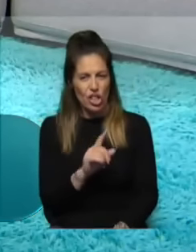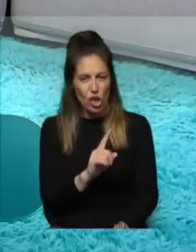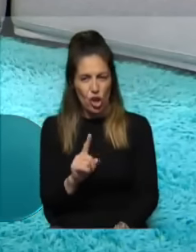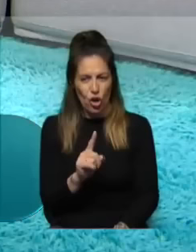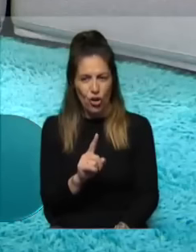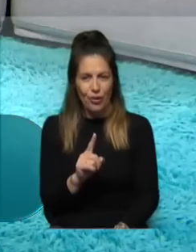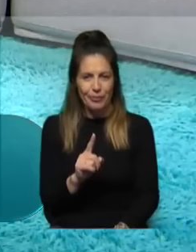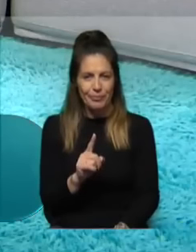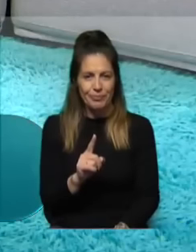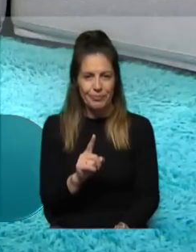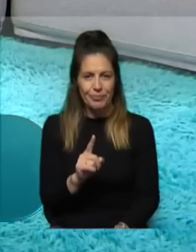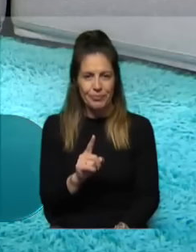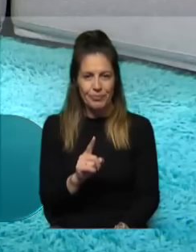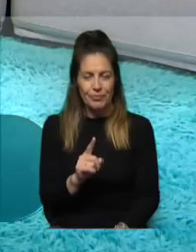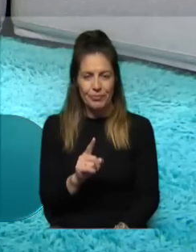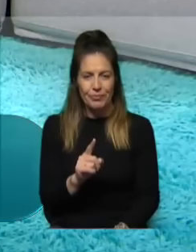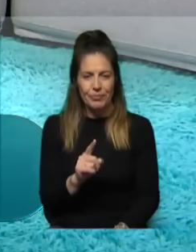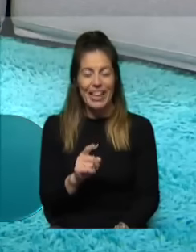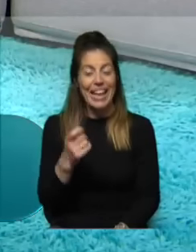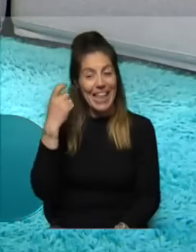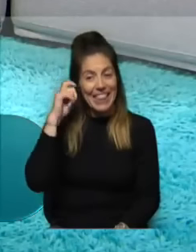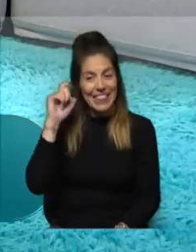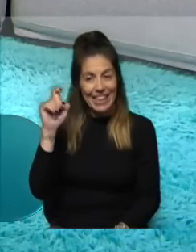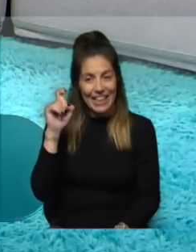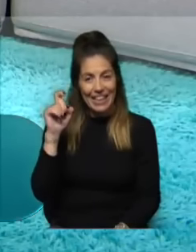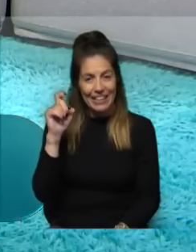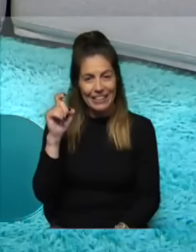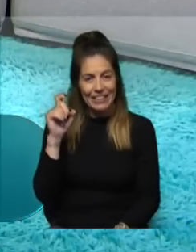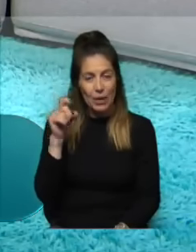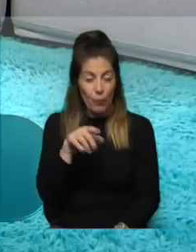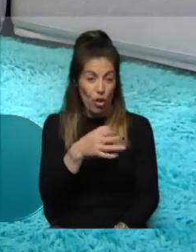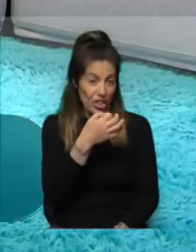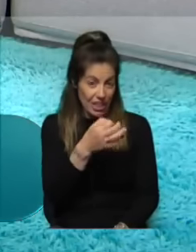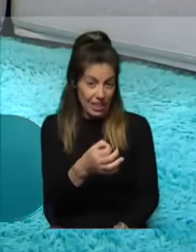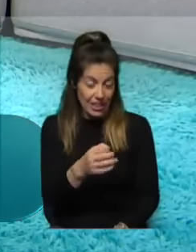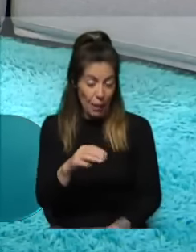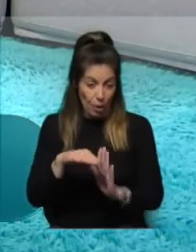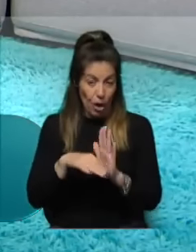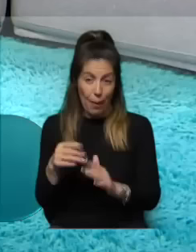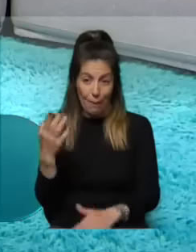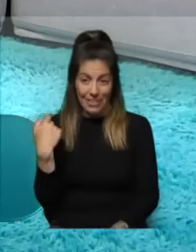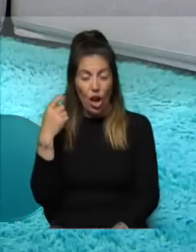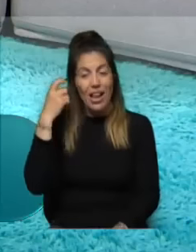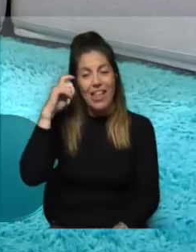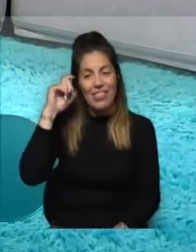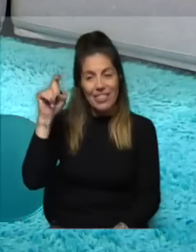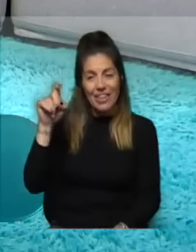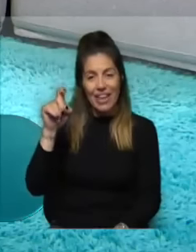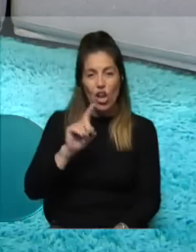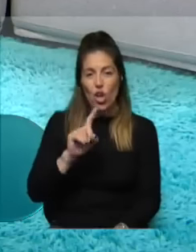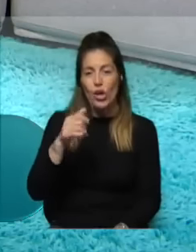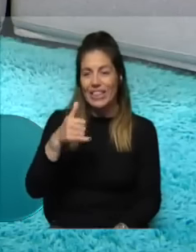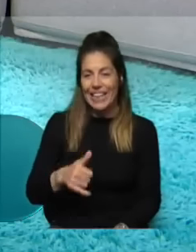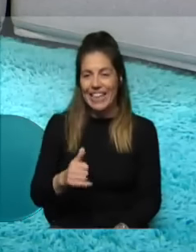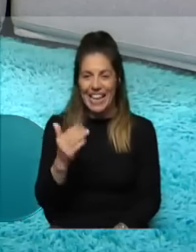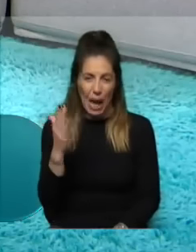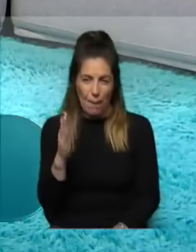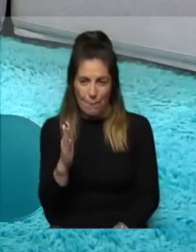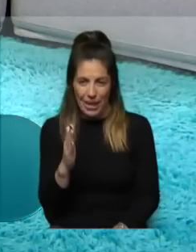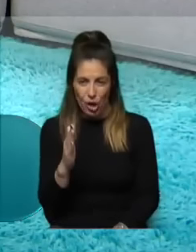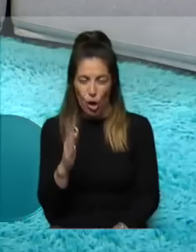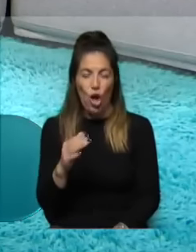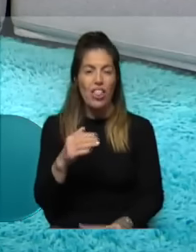cuánto. Es que no soy el único. Y la idea, vos mismo dijiste en el programa pasado, la idea no es tener espejos en los dormitorios,